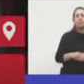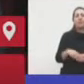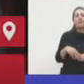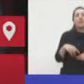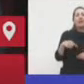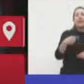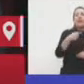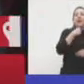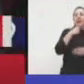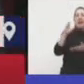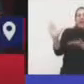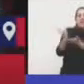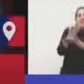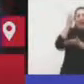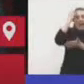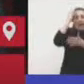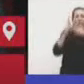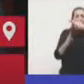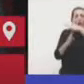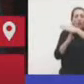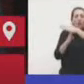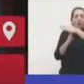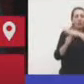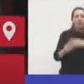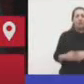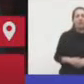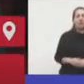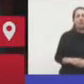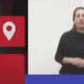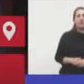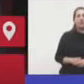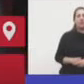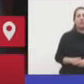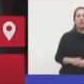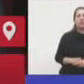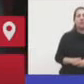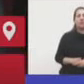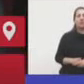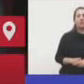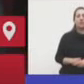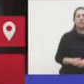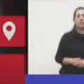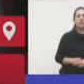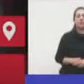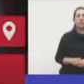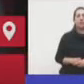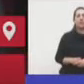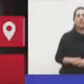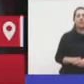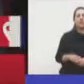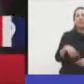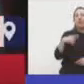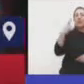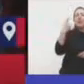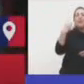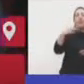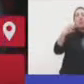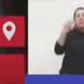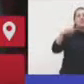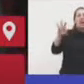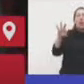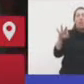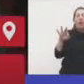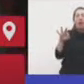una identificación, pero también el clima de amedrentamiento que hay funcionaría como un disuasor a los locos sueltos que